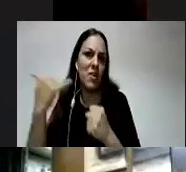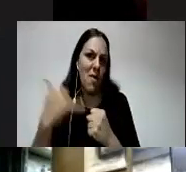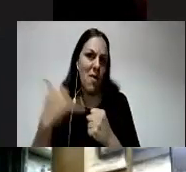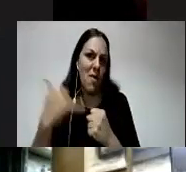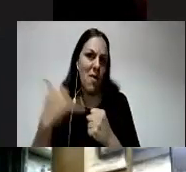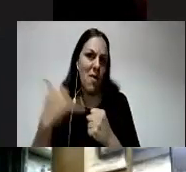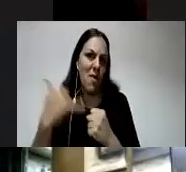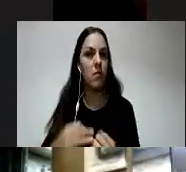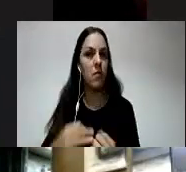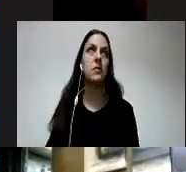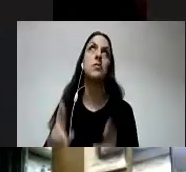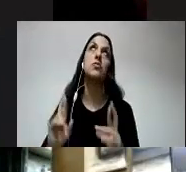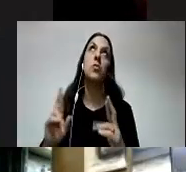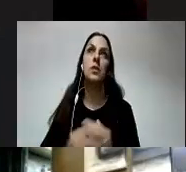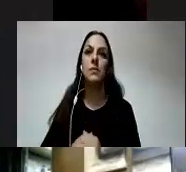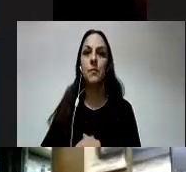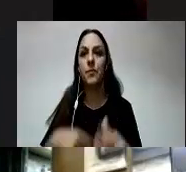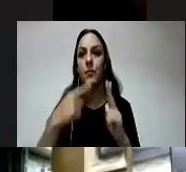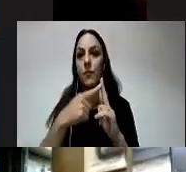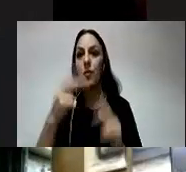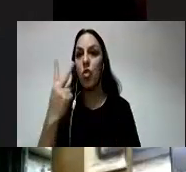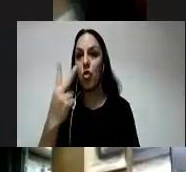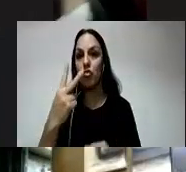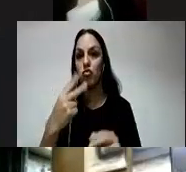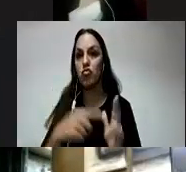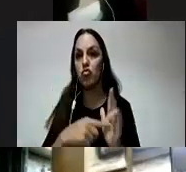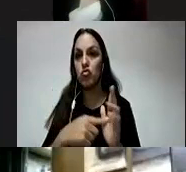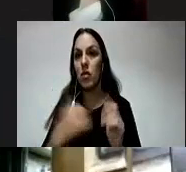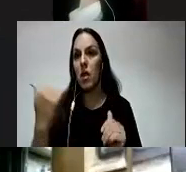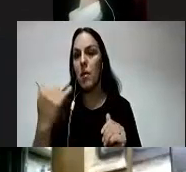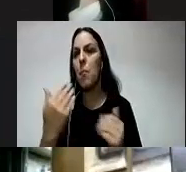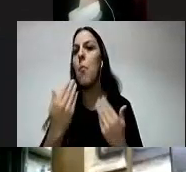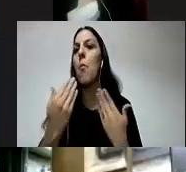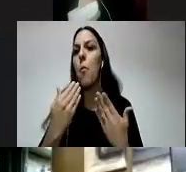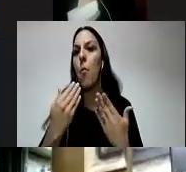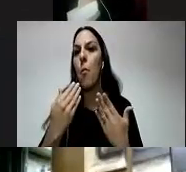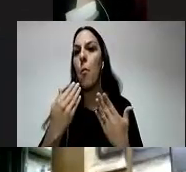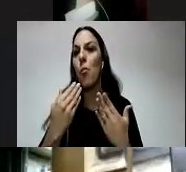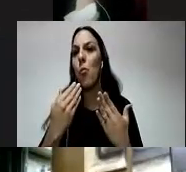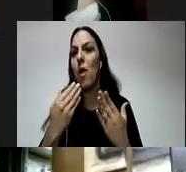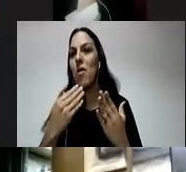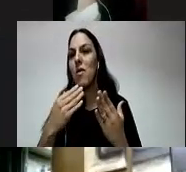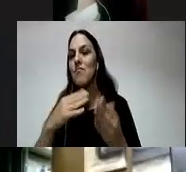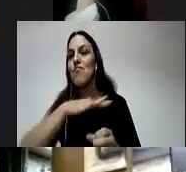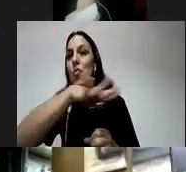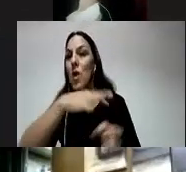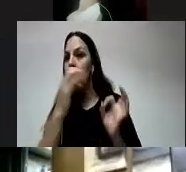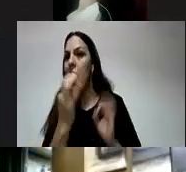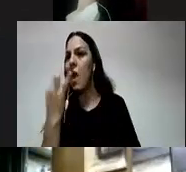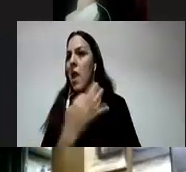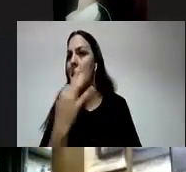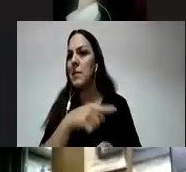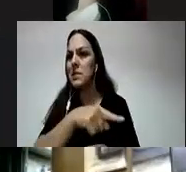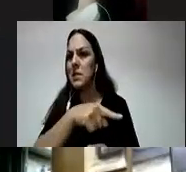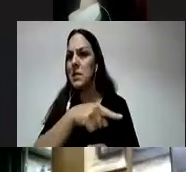suerte. 2. Podrán estar dotados de un compartimiento aislado de los pasajeros destinados